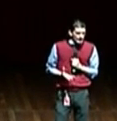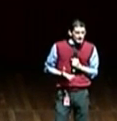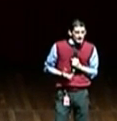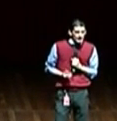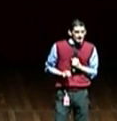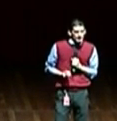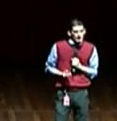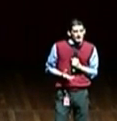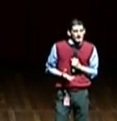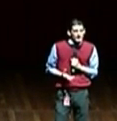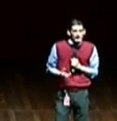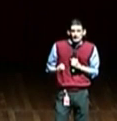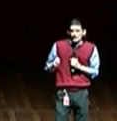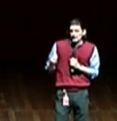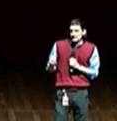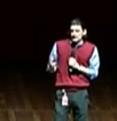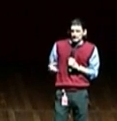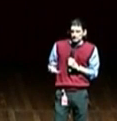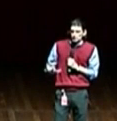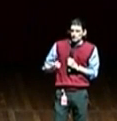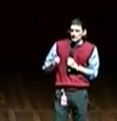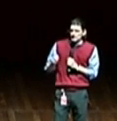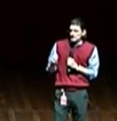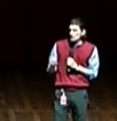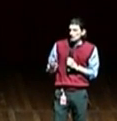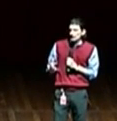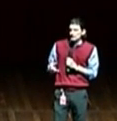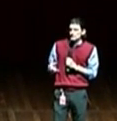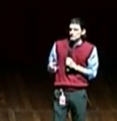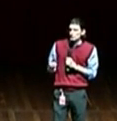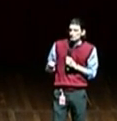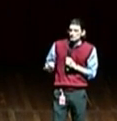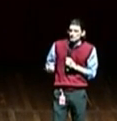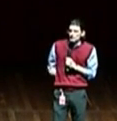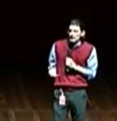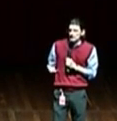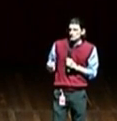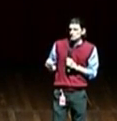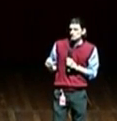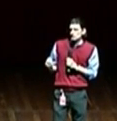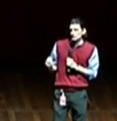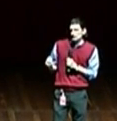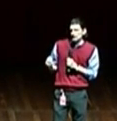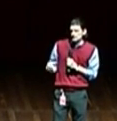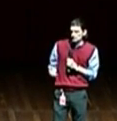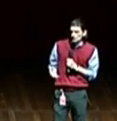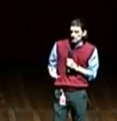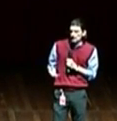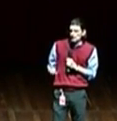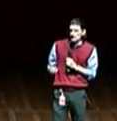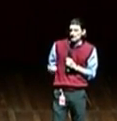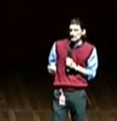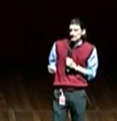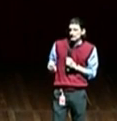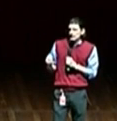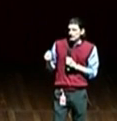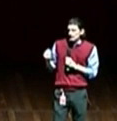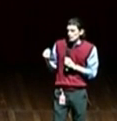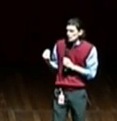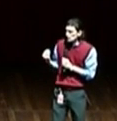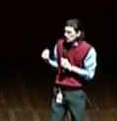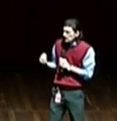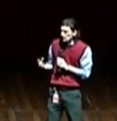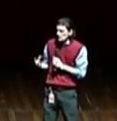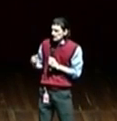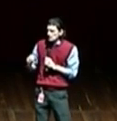cualquier universidad, quiero decir, es el resumen, es la concreción de un montón de años en la historia de la humanidad,